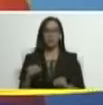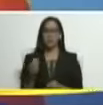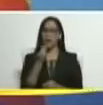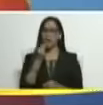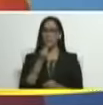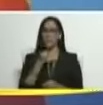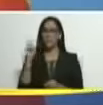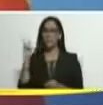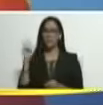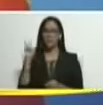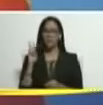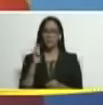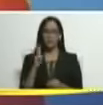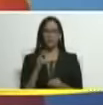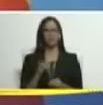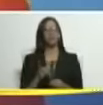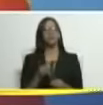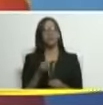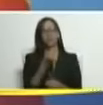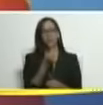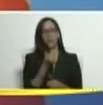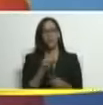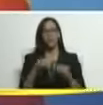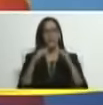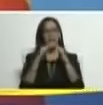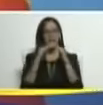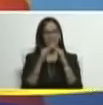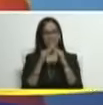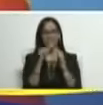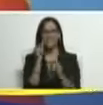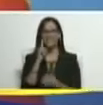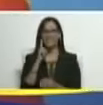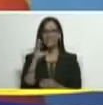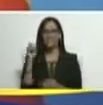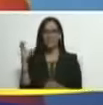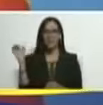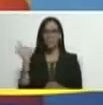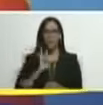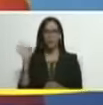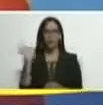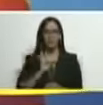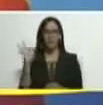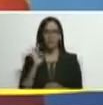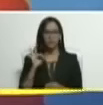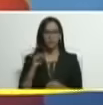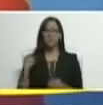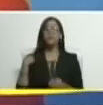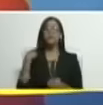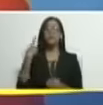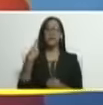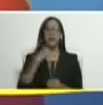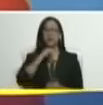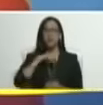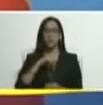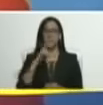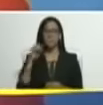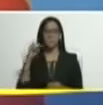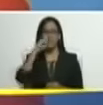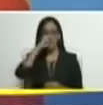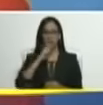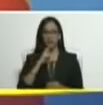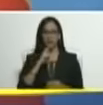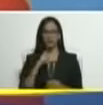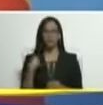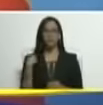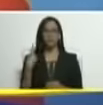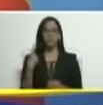en Venezuela se consumen en el hogar. 100%, récord histórico, primera vez en 100 años.